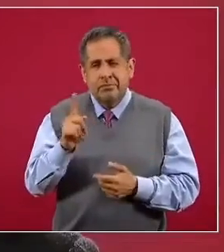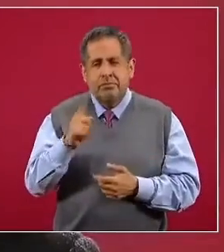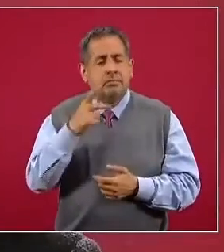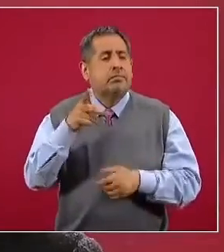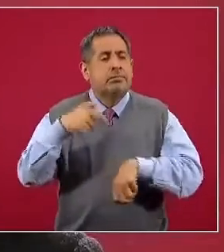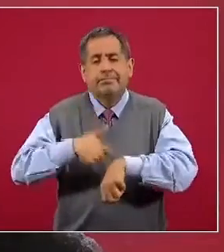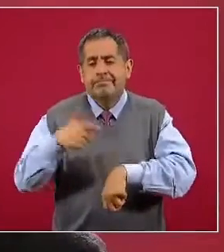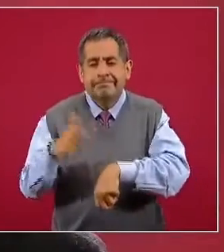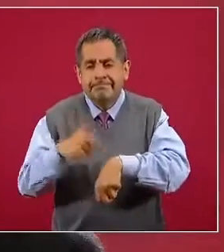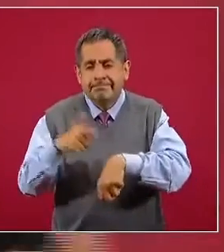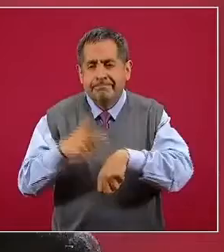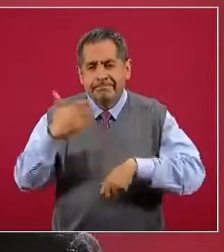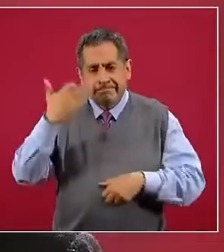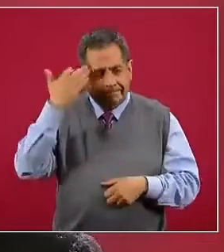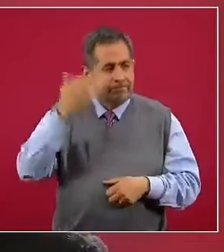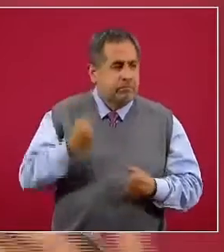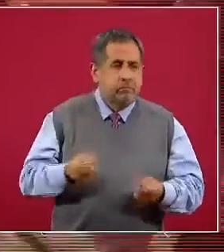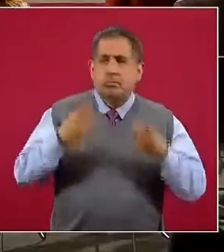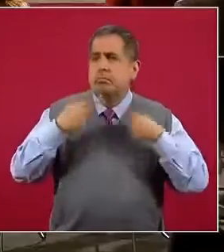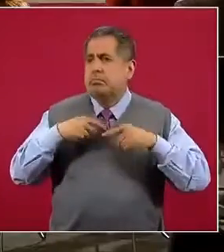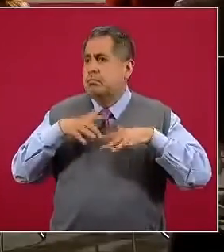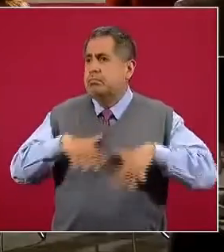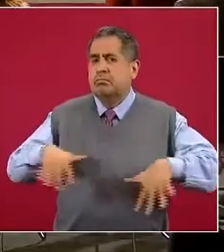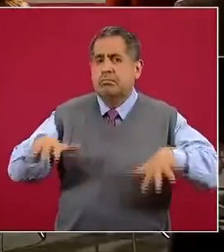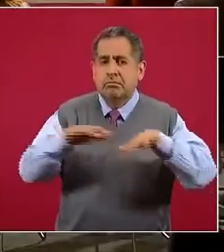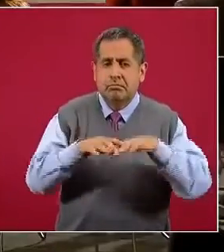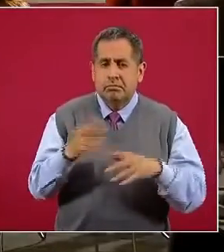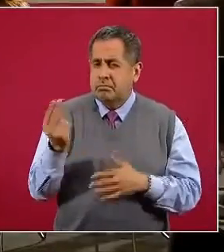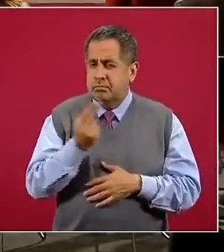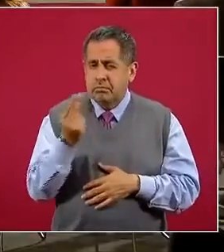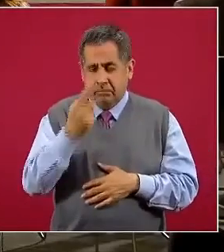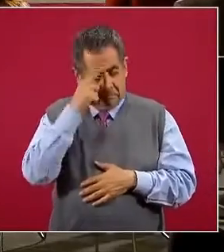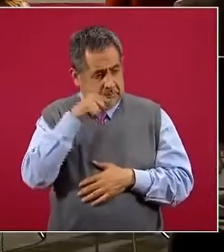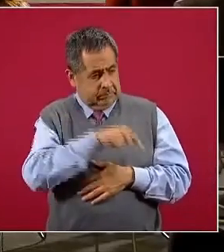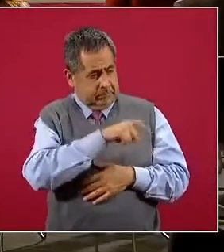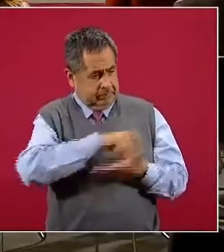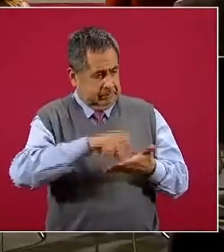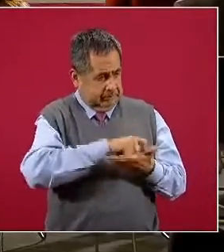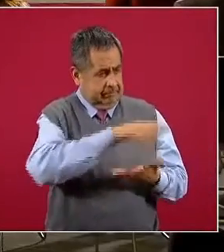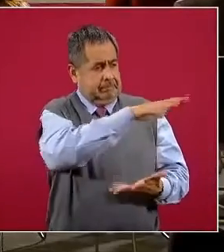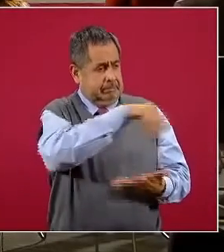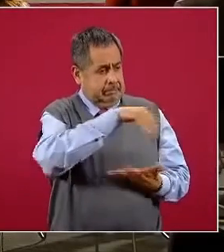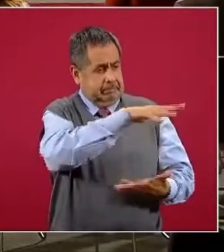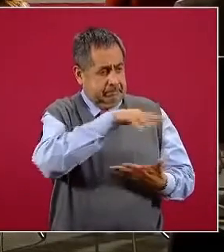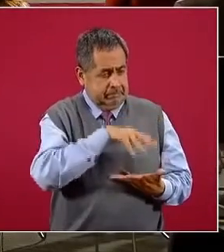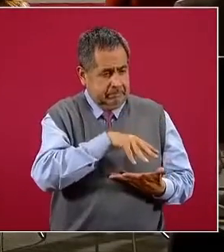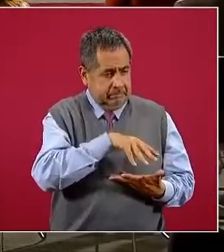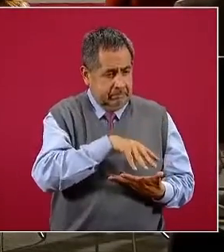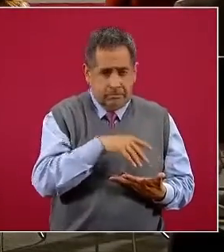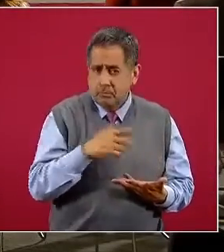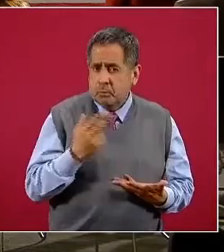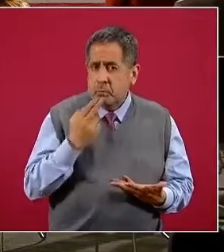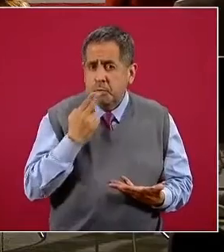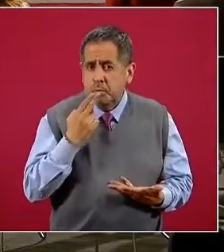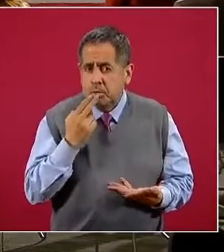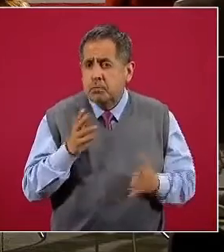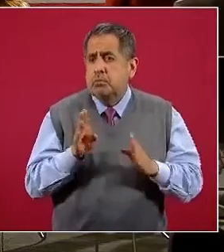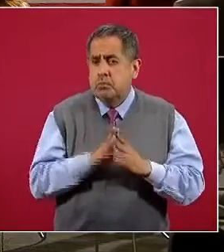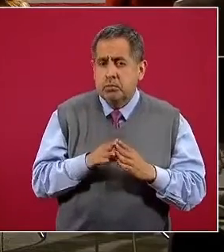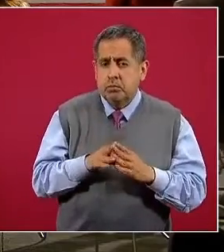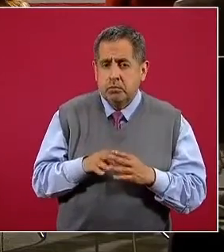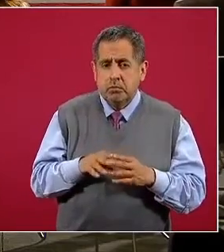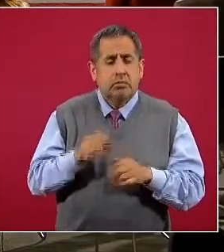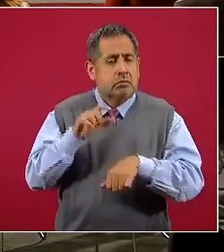de tiempo y en términos de personal que se necesitaría hacer para tener la capacidad de utilizar esta vacuna en un